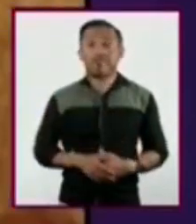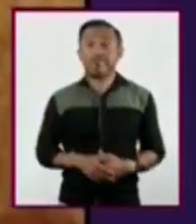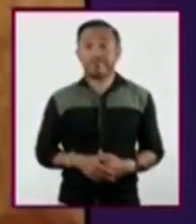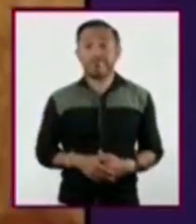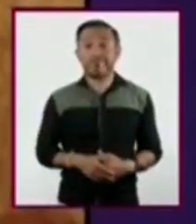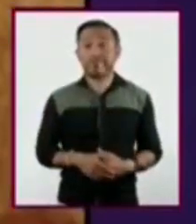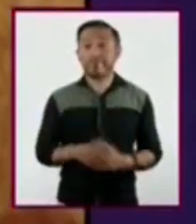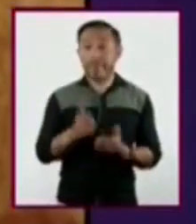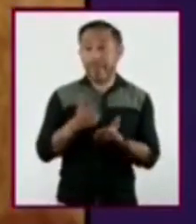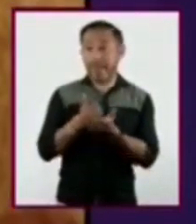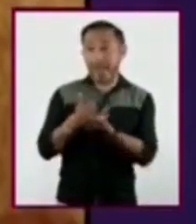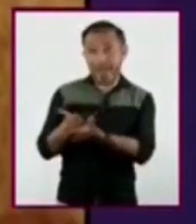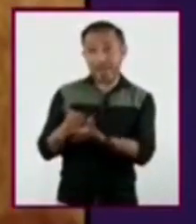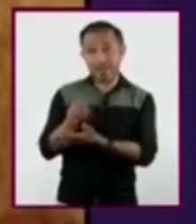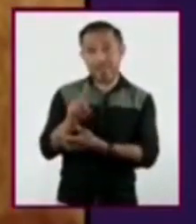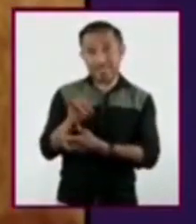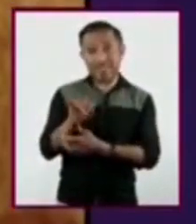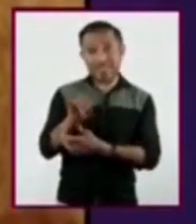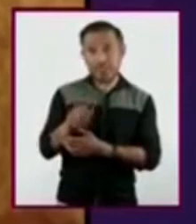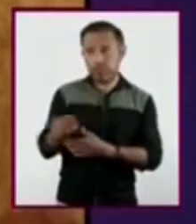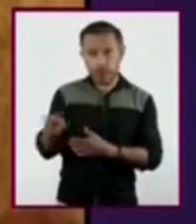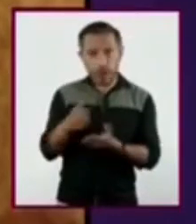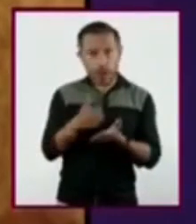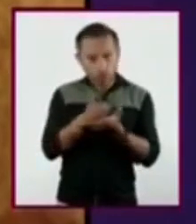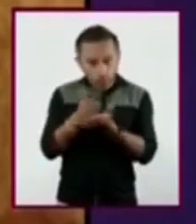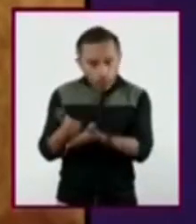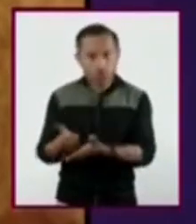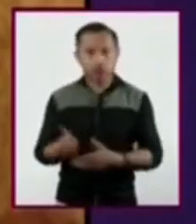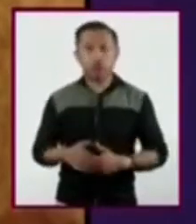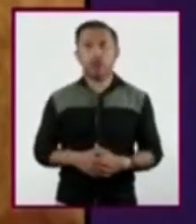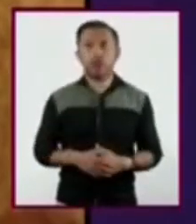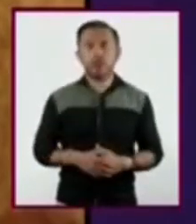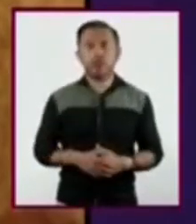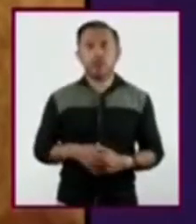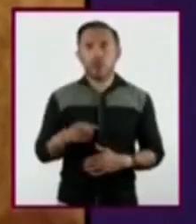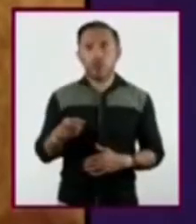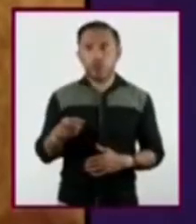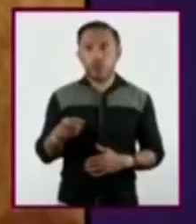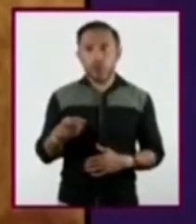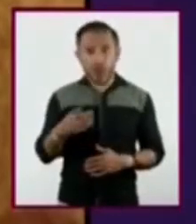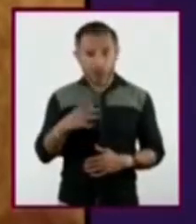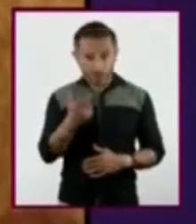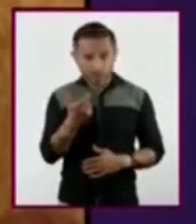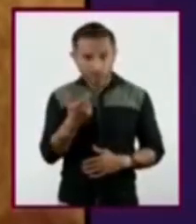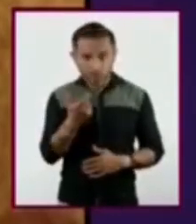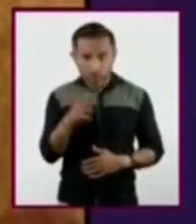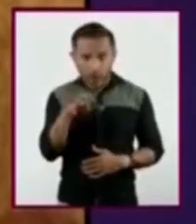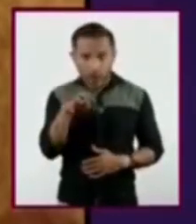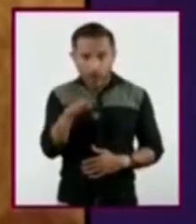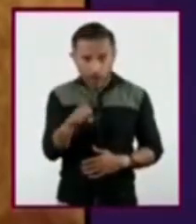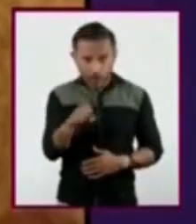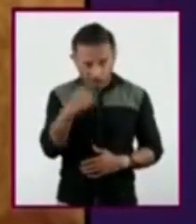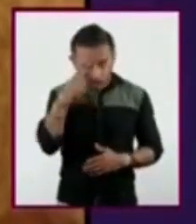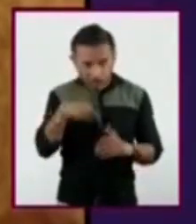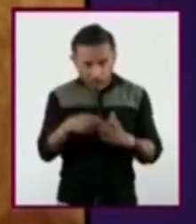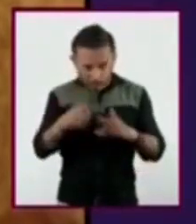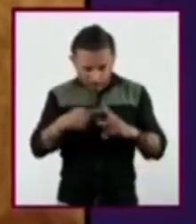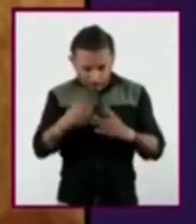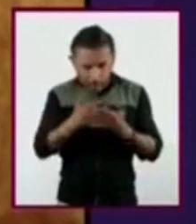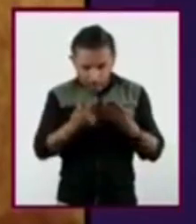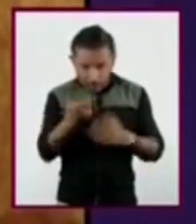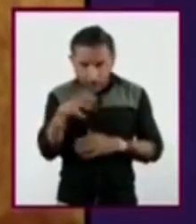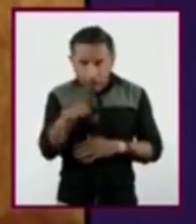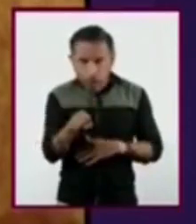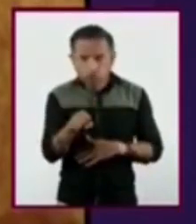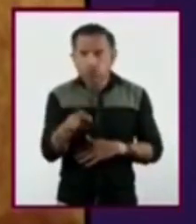Help Dizzy. Ayúdale. ¿Le va a alcanzar el dinero a Dizzy? Él está intentando decir que